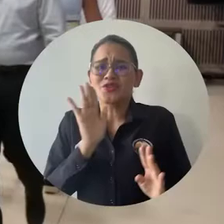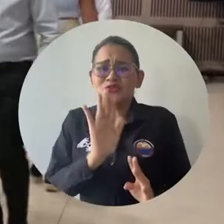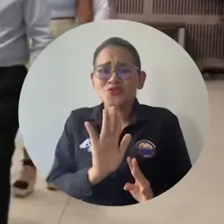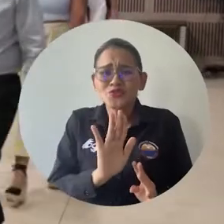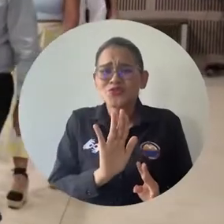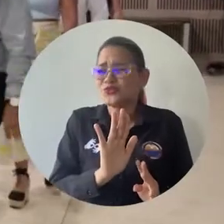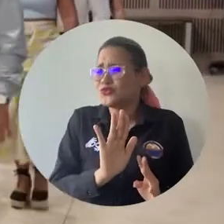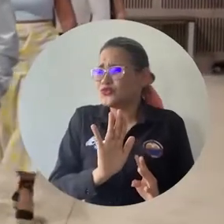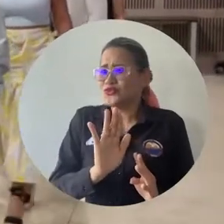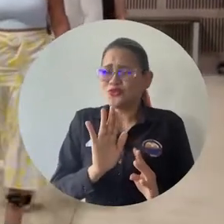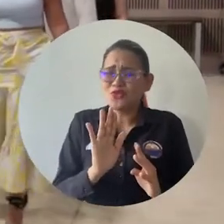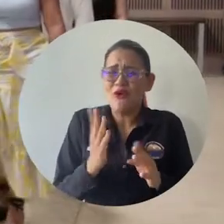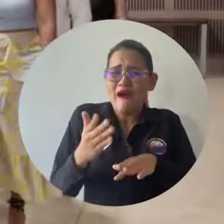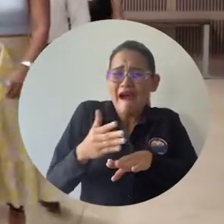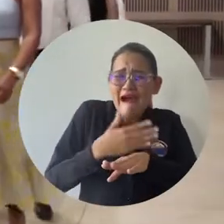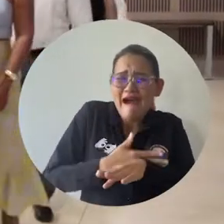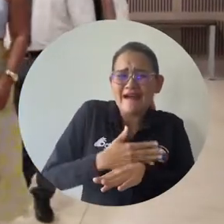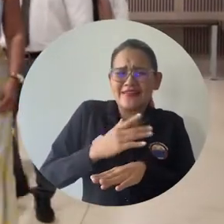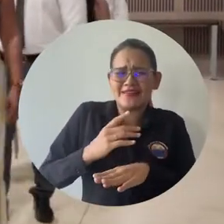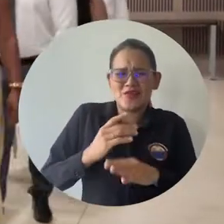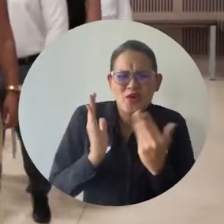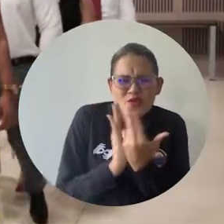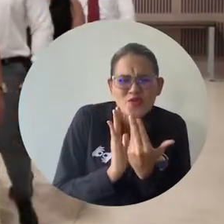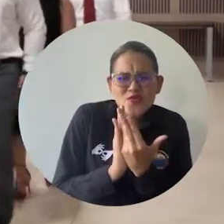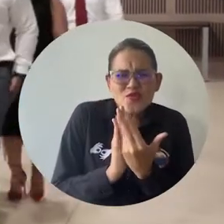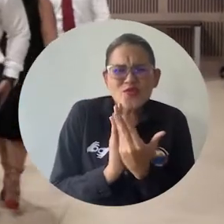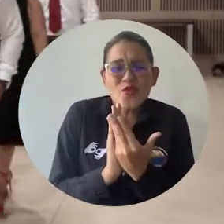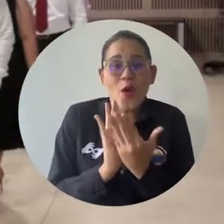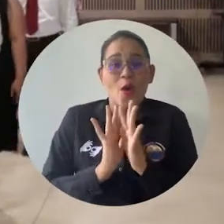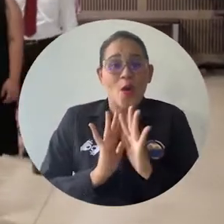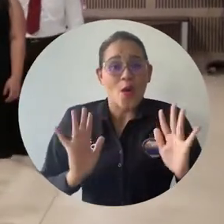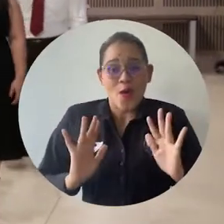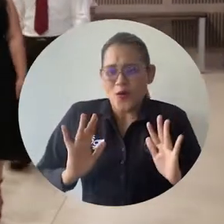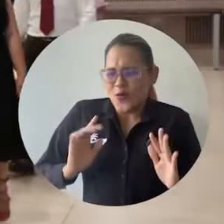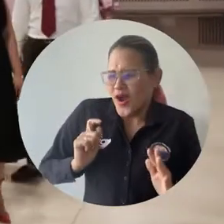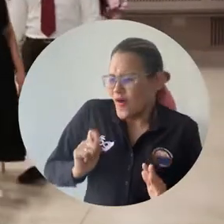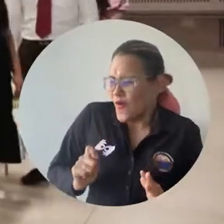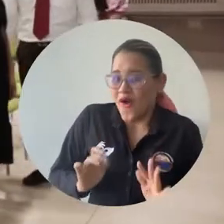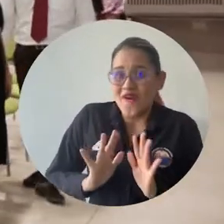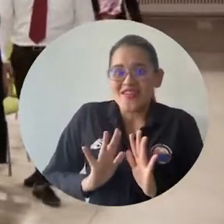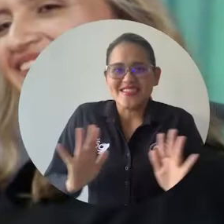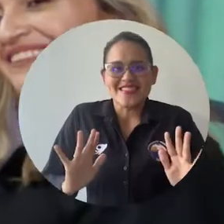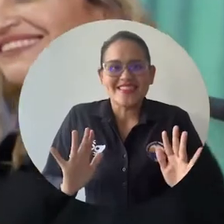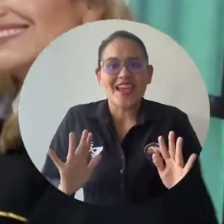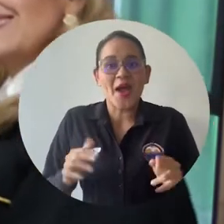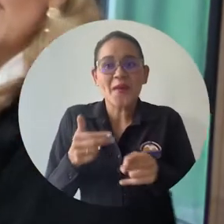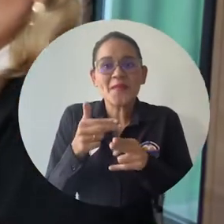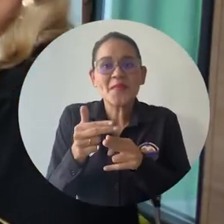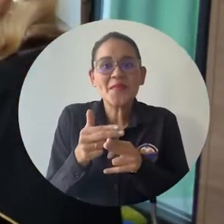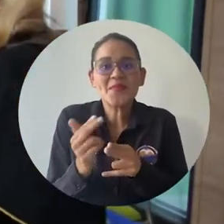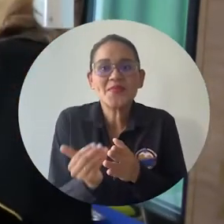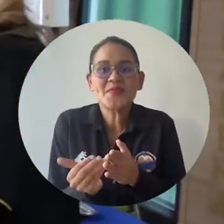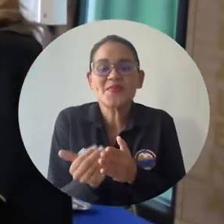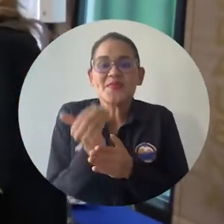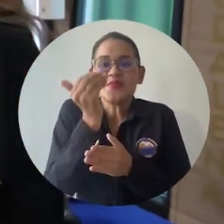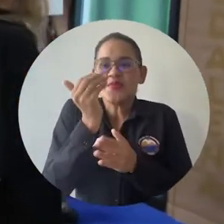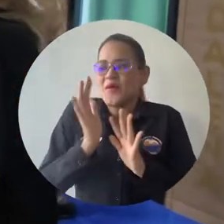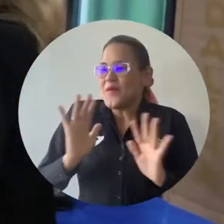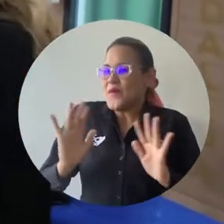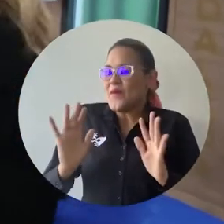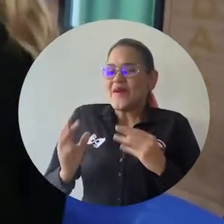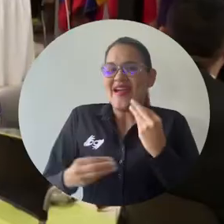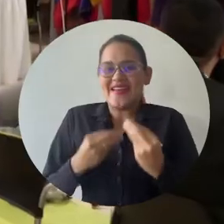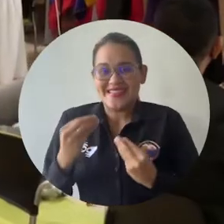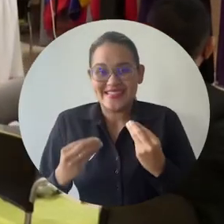de ver culminada esta etapa tan importante de sus vidas y empezar una nueva del ejercicio